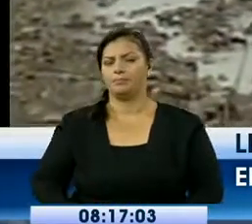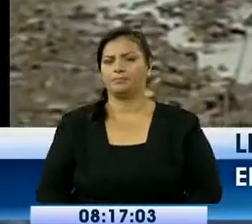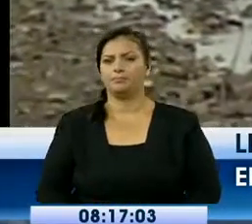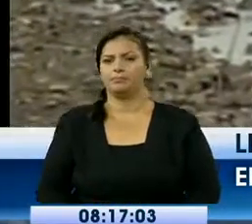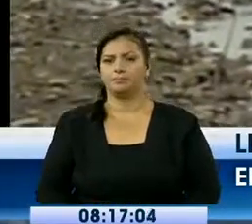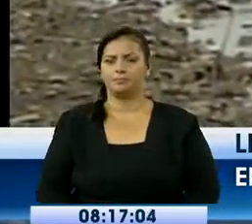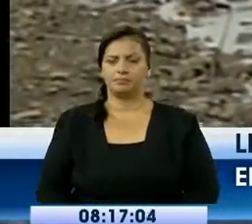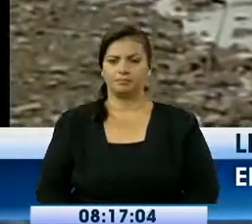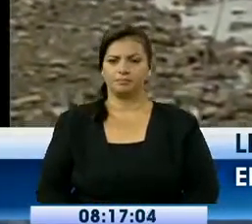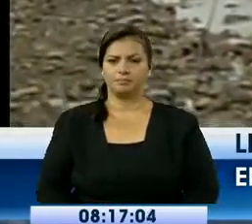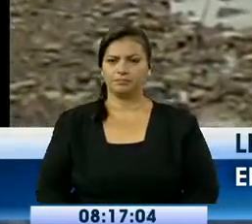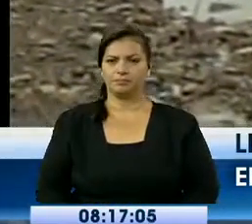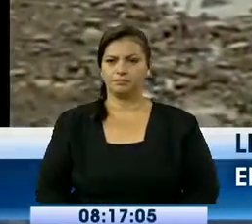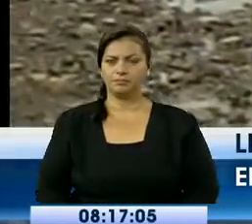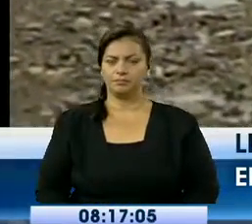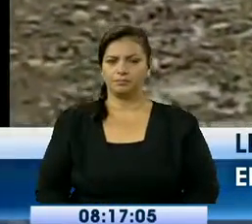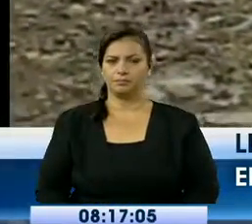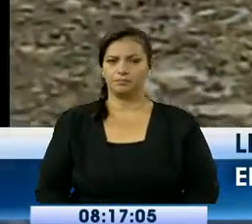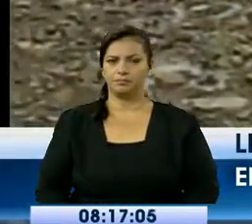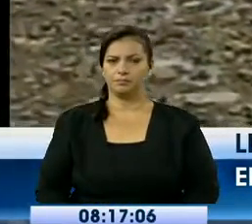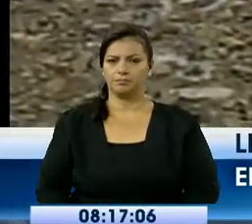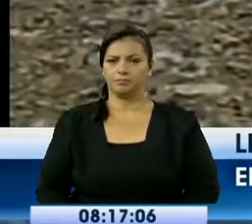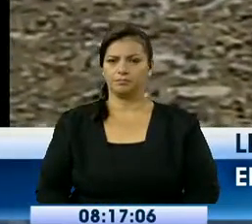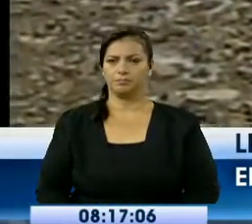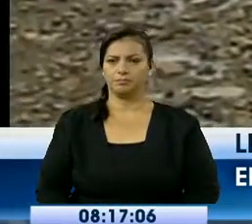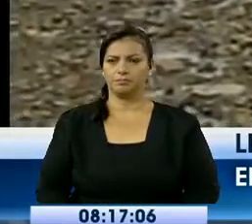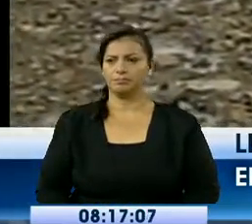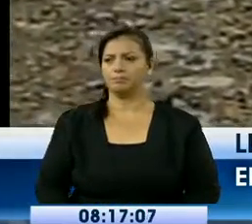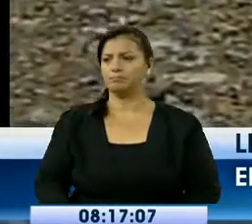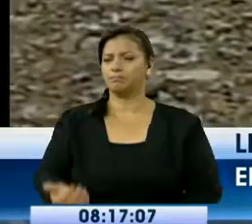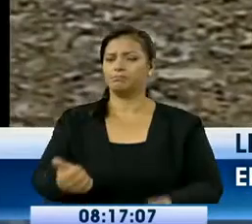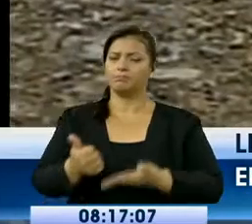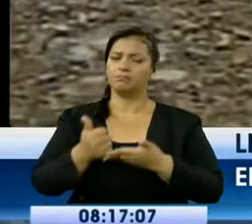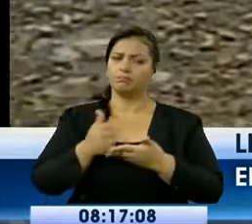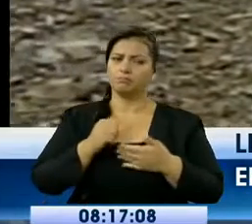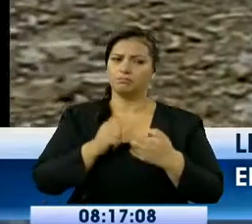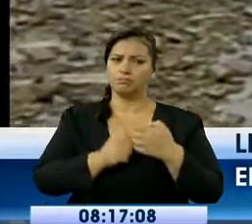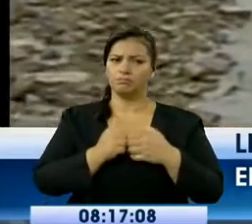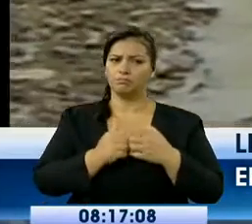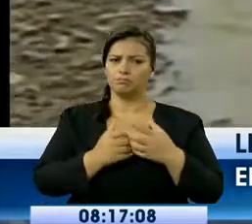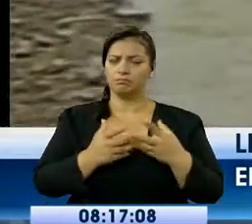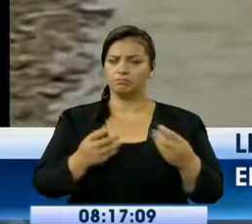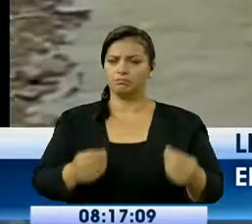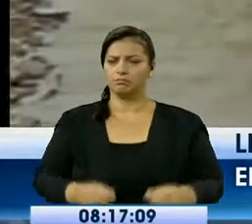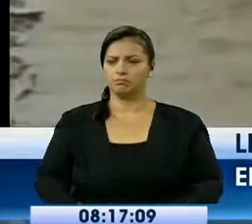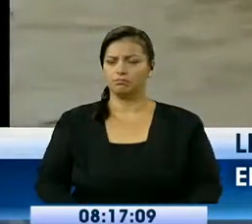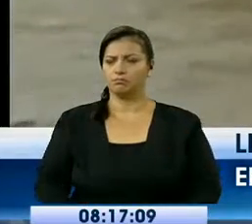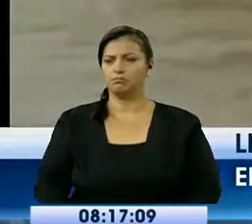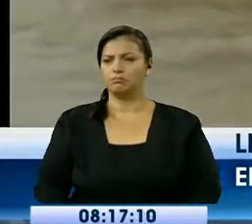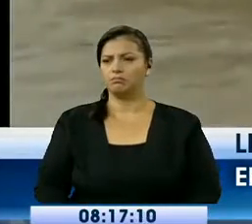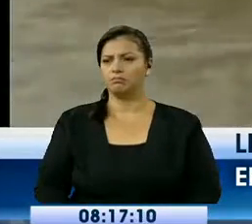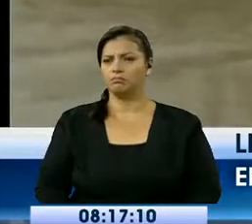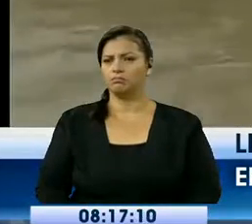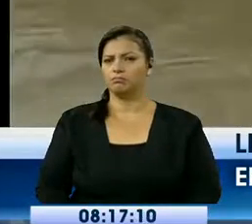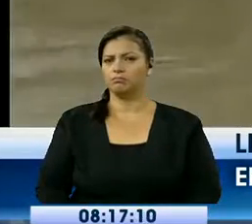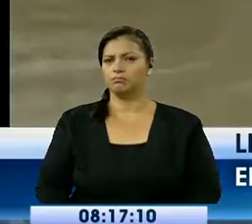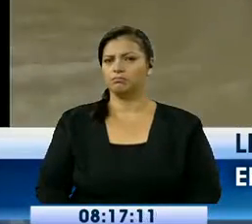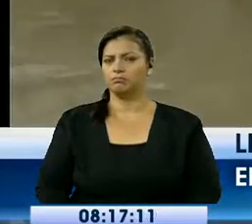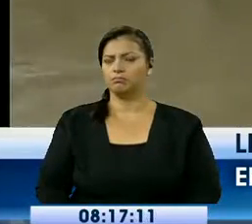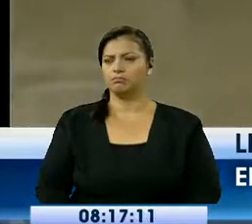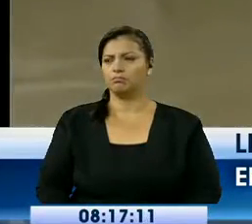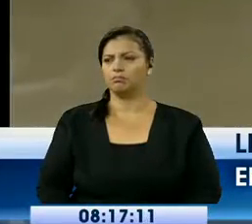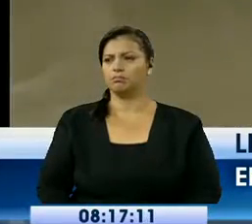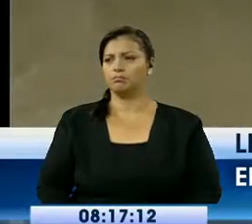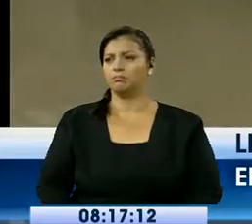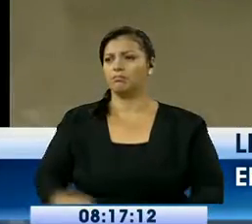Ya, pues... Necesitamos una solución porque estamos con agua, estamos full. ¿Qué llamó usted de pronto reportándose que no puede? No he llamado porque no tengo el